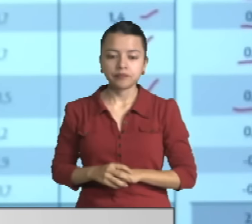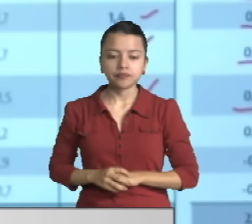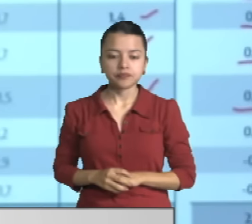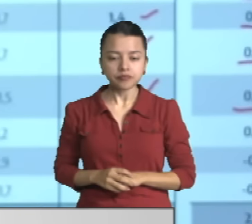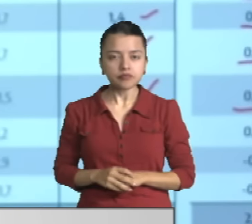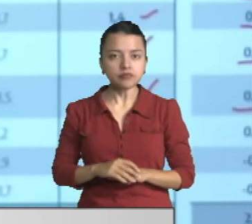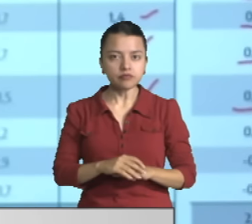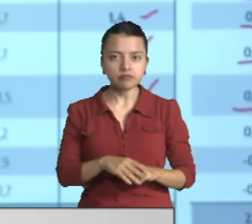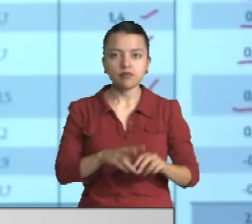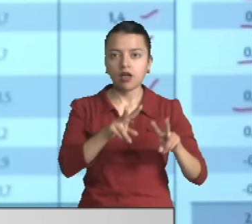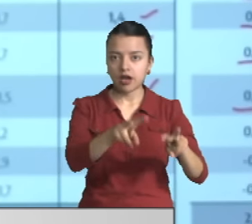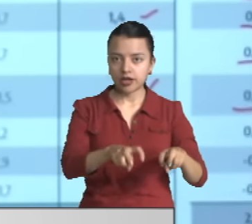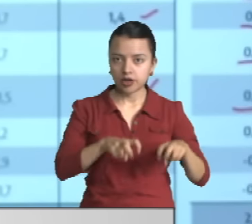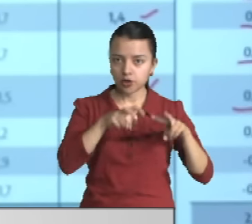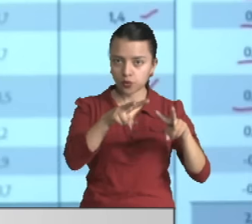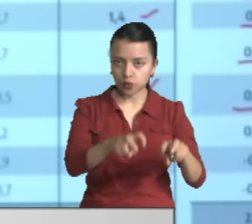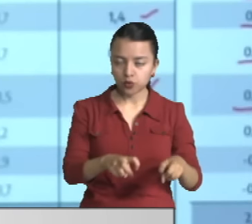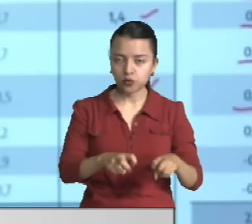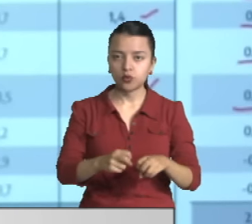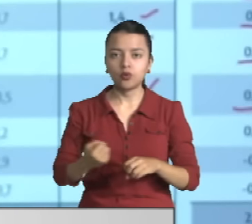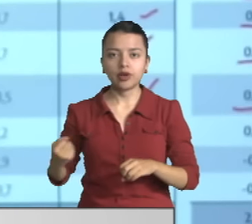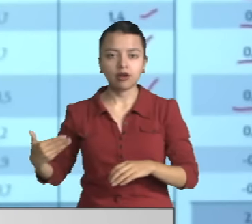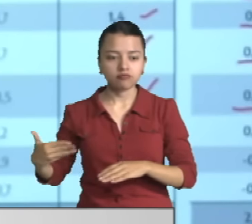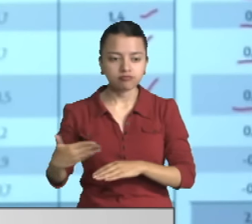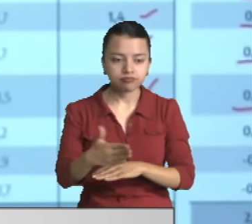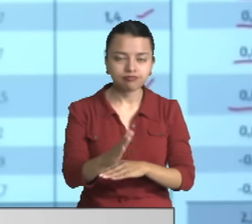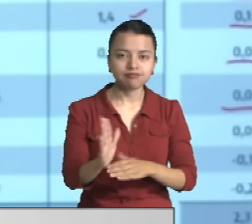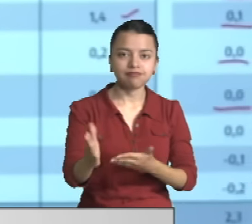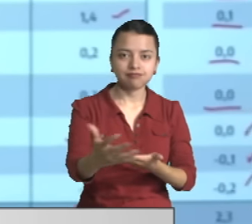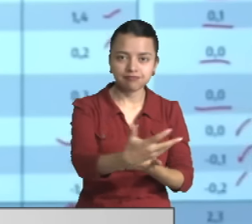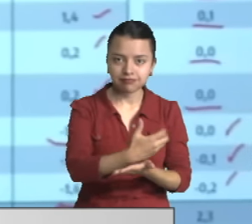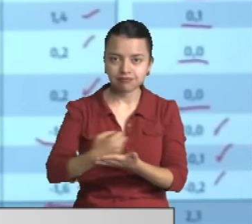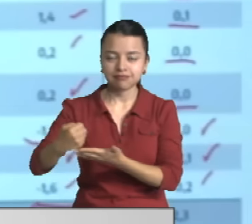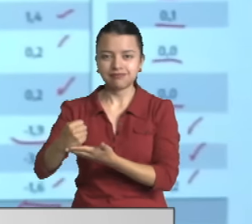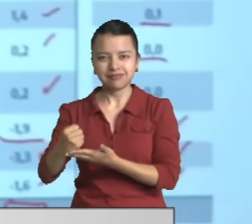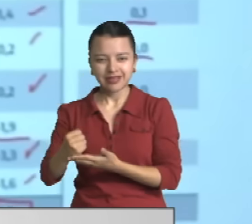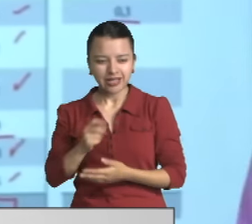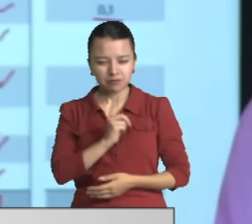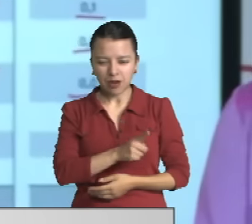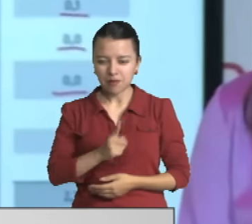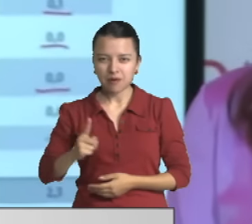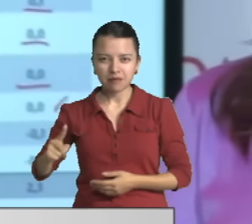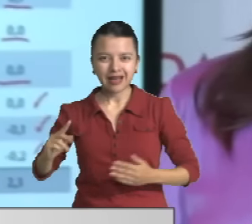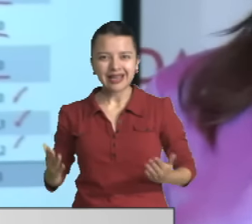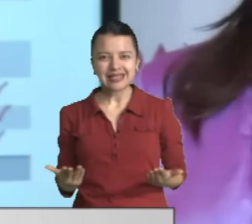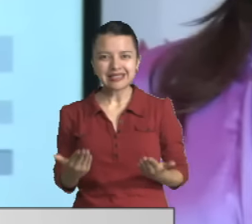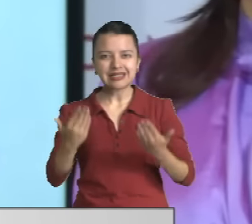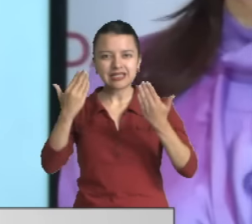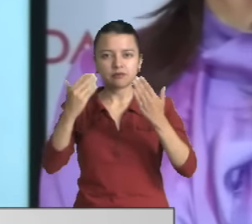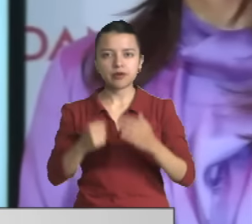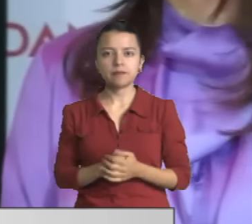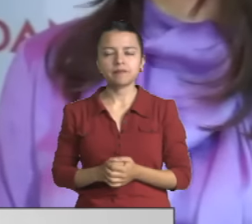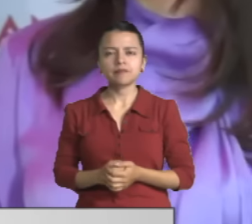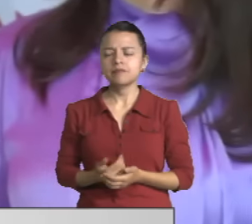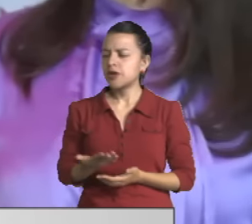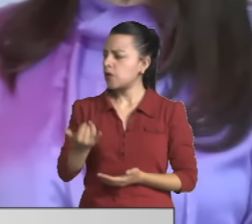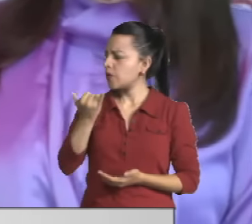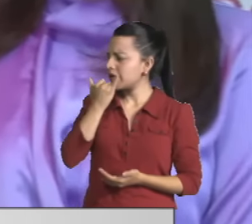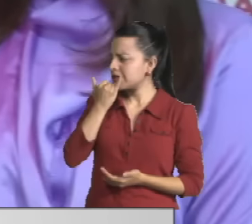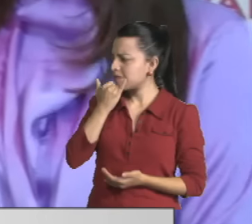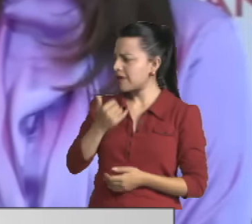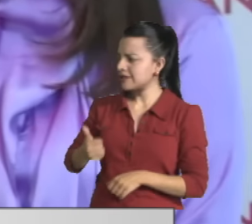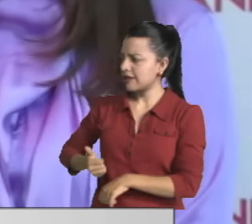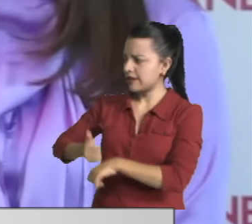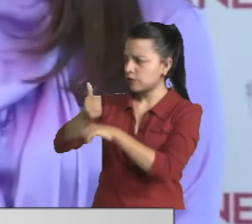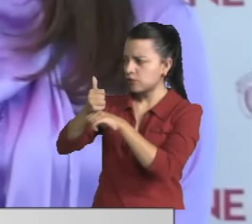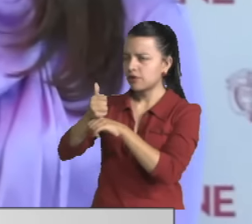la agricultura, caza, ganadería y pesca. Sin embargo, directora, ¿a qué se debe que venimos de un primer trimestre con un 0,7%